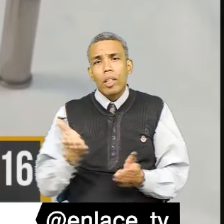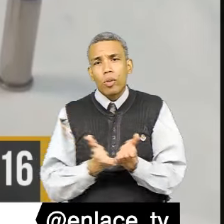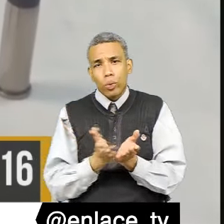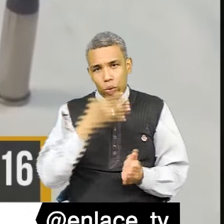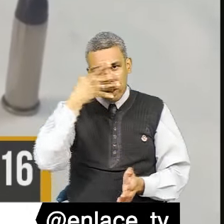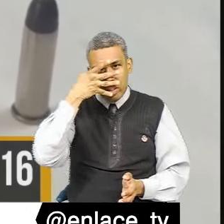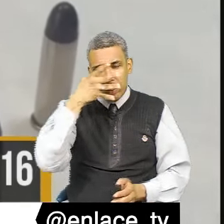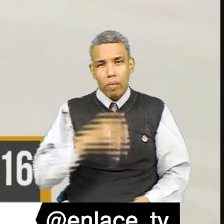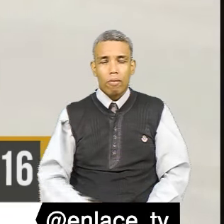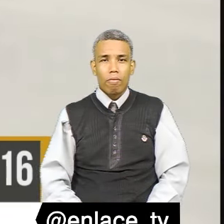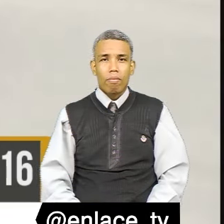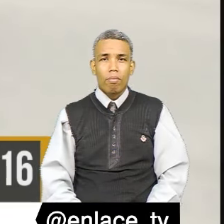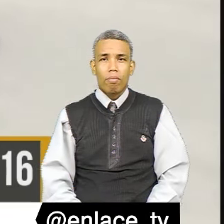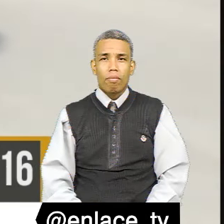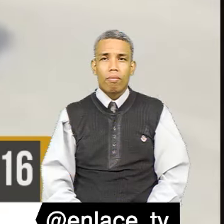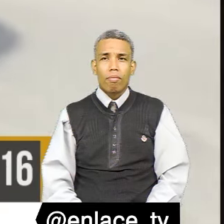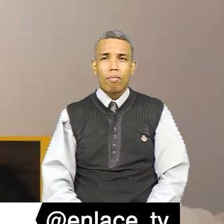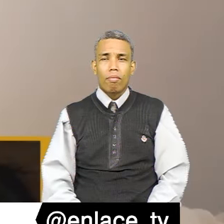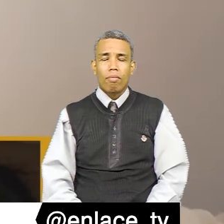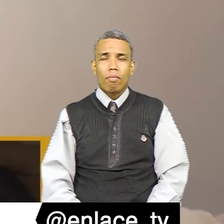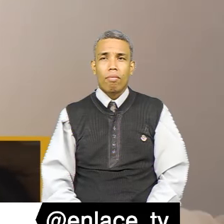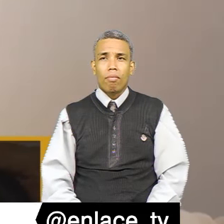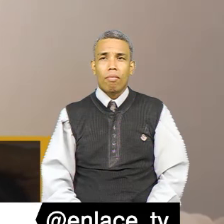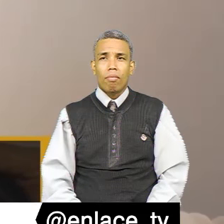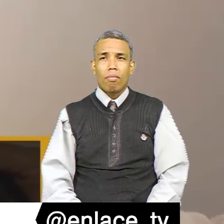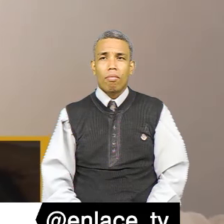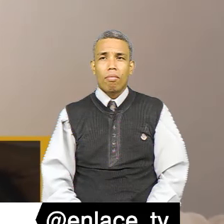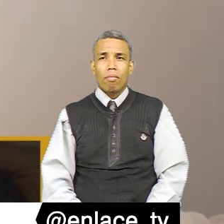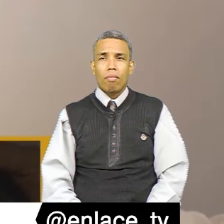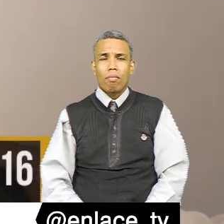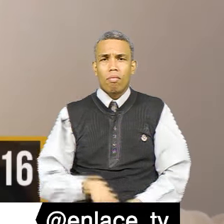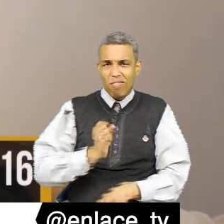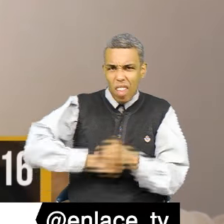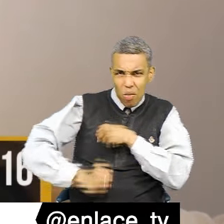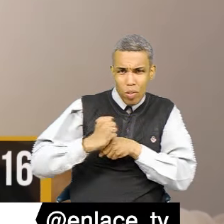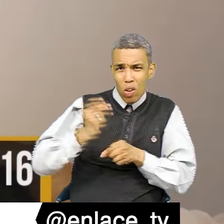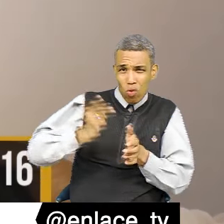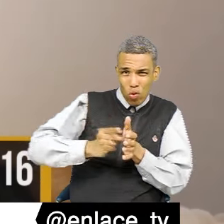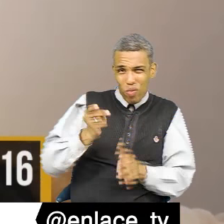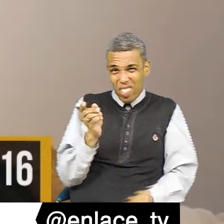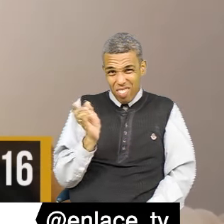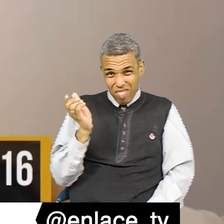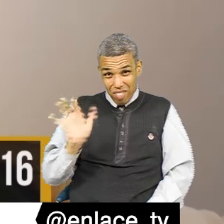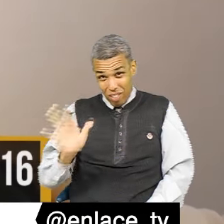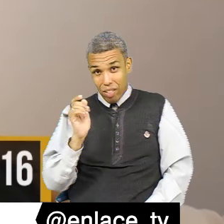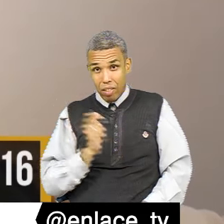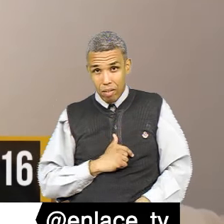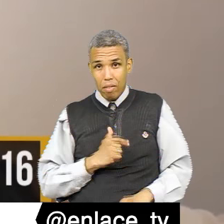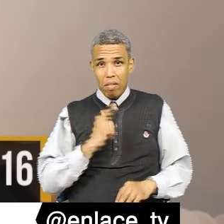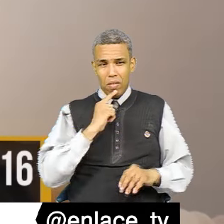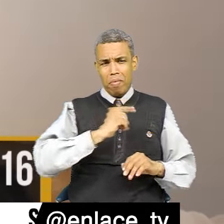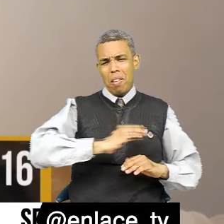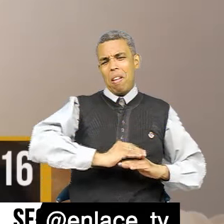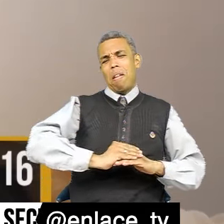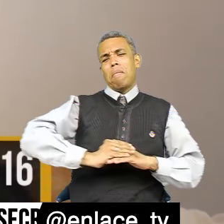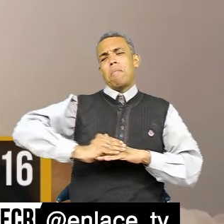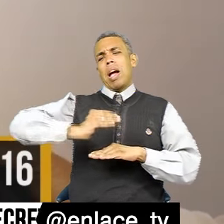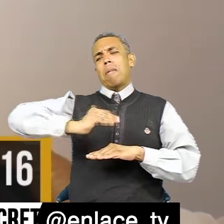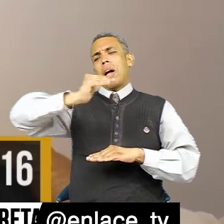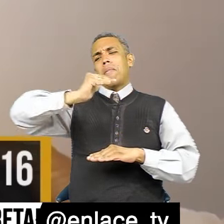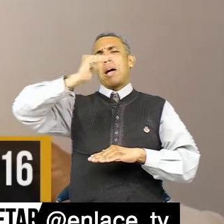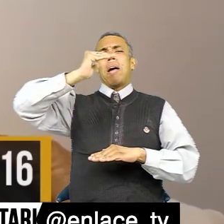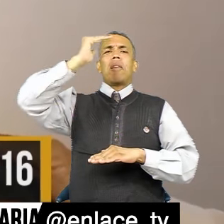En relación al año anterior tuvimos 104